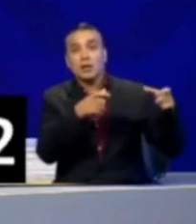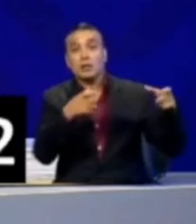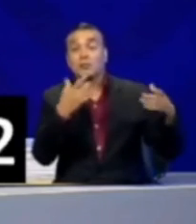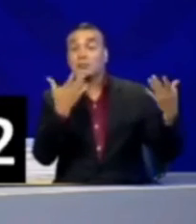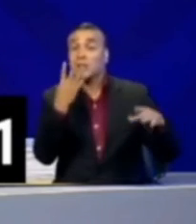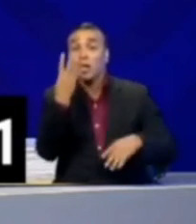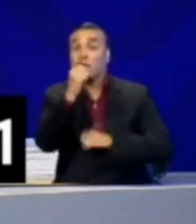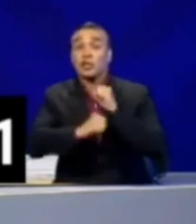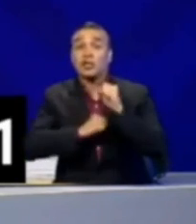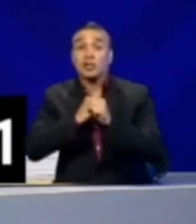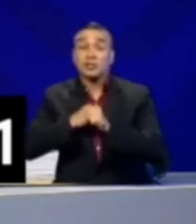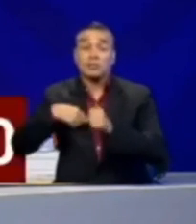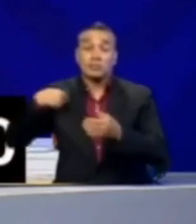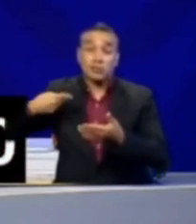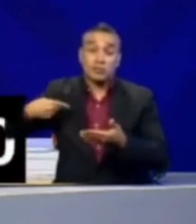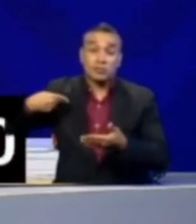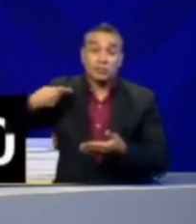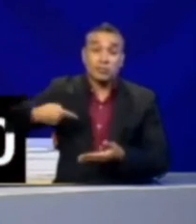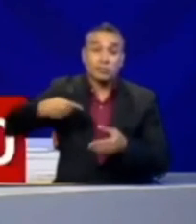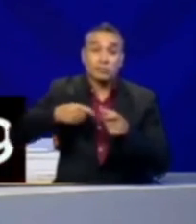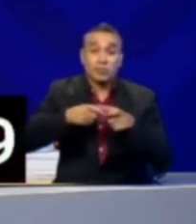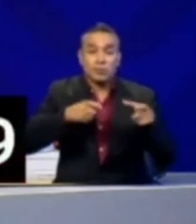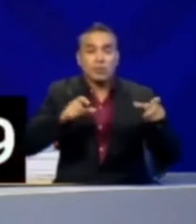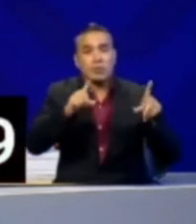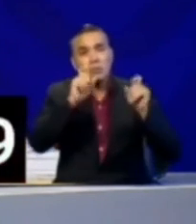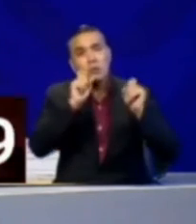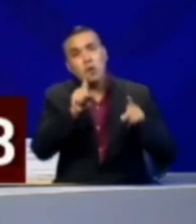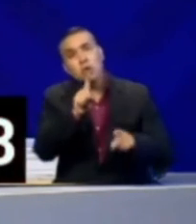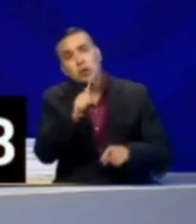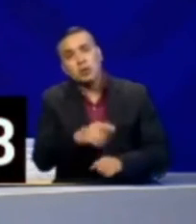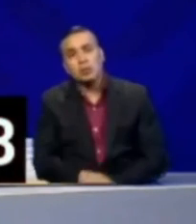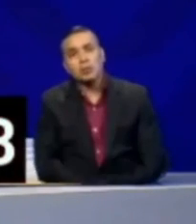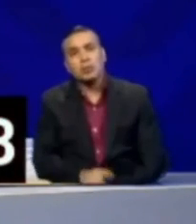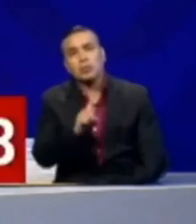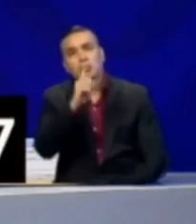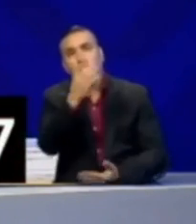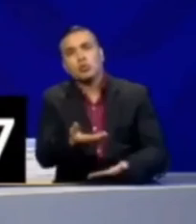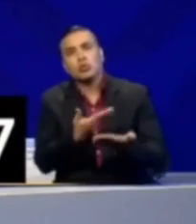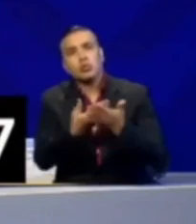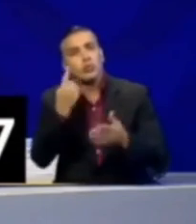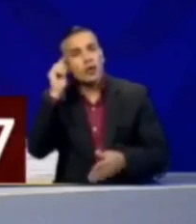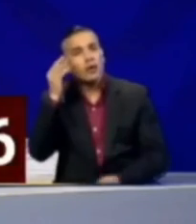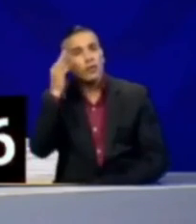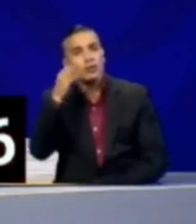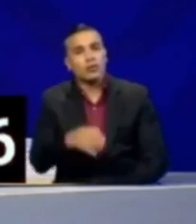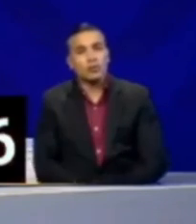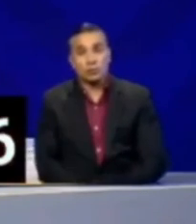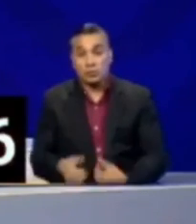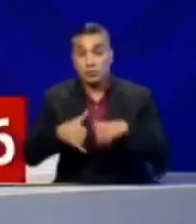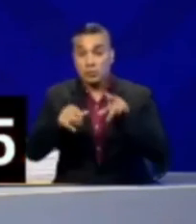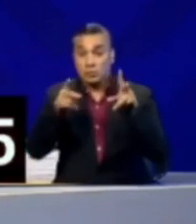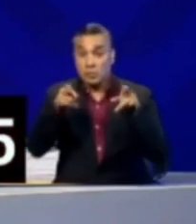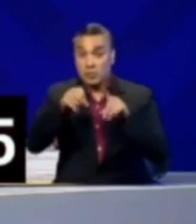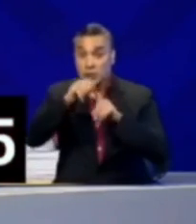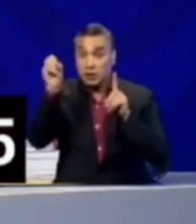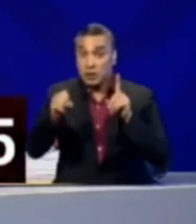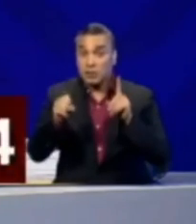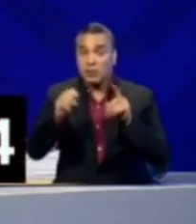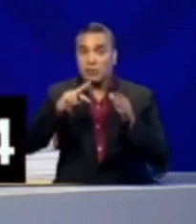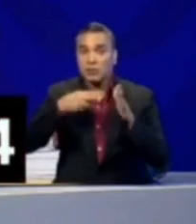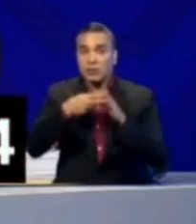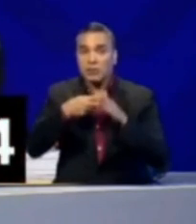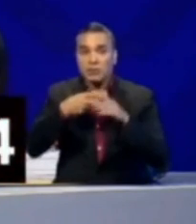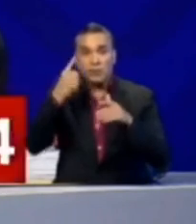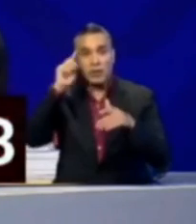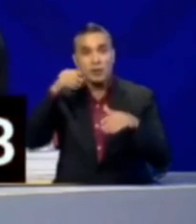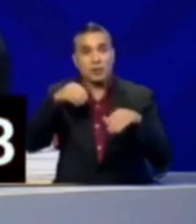hace 14 años, Andrés. La pregunta es, ¿qué propones hacia el futuro? ¿Seguir con un sistema de esclavitud